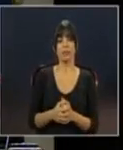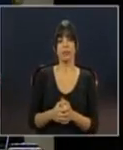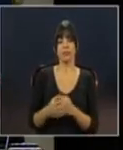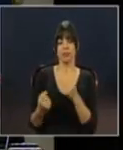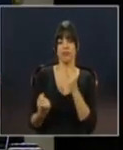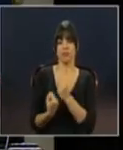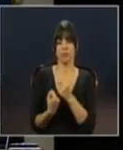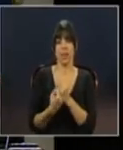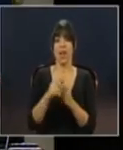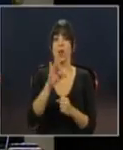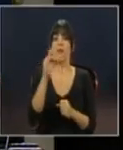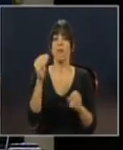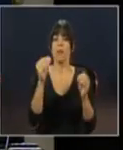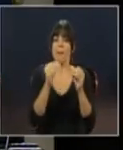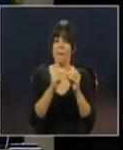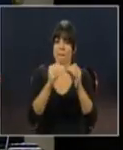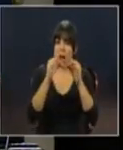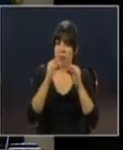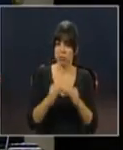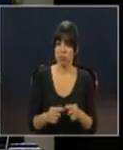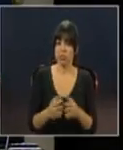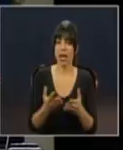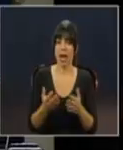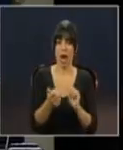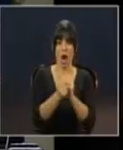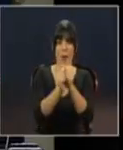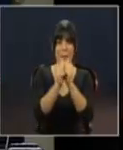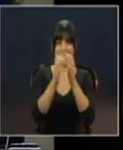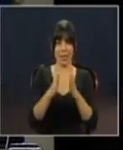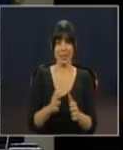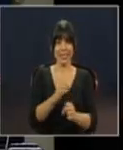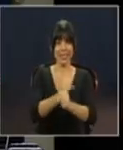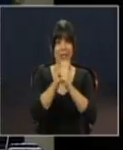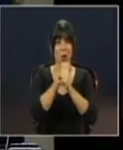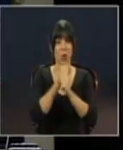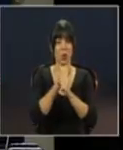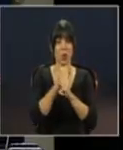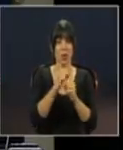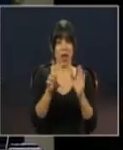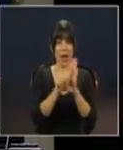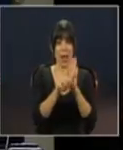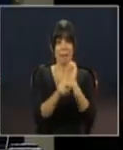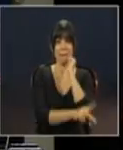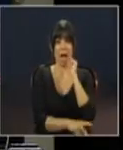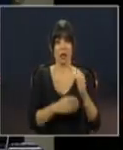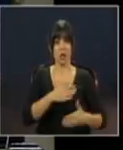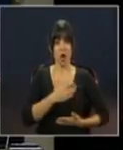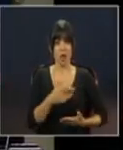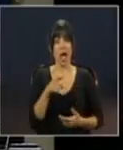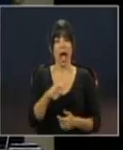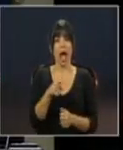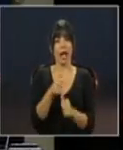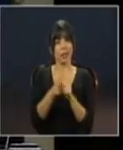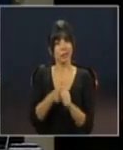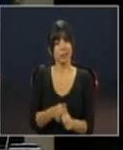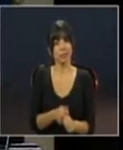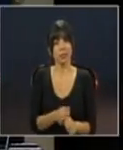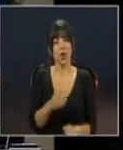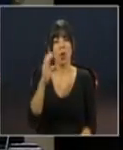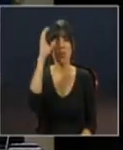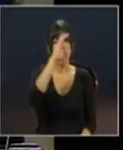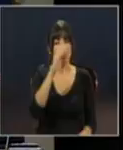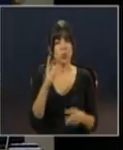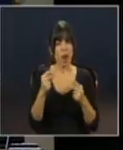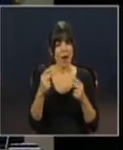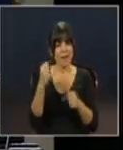aún más determinante en las condiciones de competitividad y de seguridad jurídica que ofrece el país. La búsqueda de la